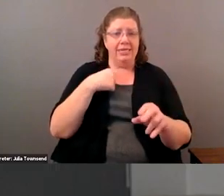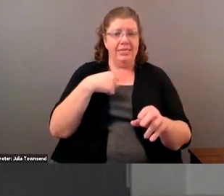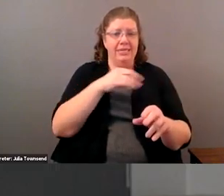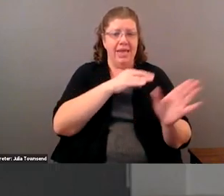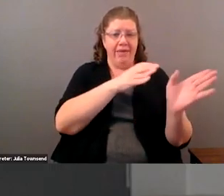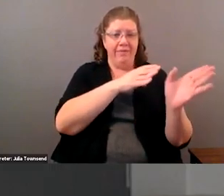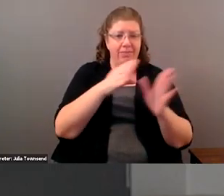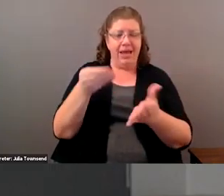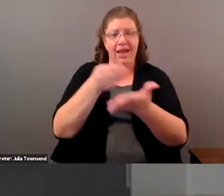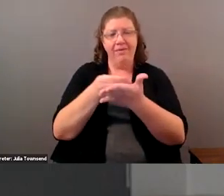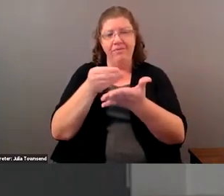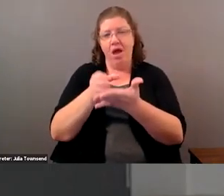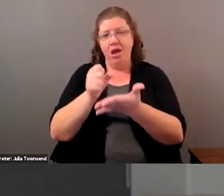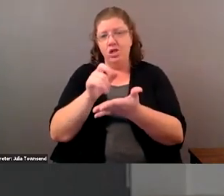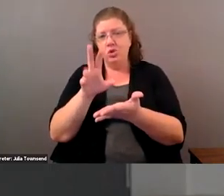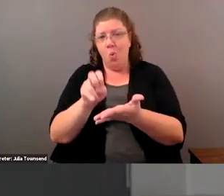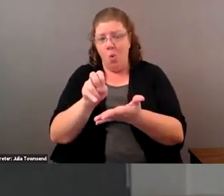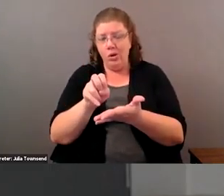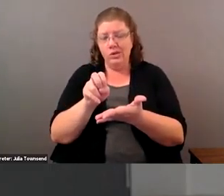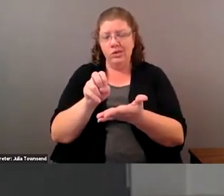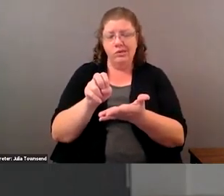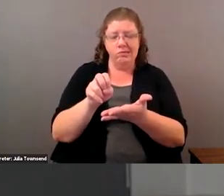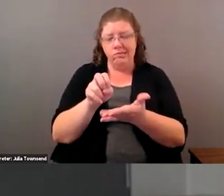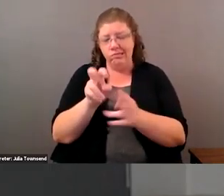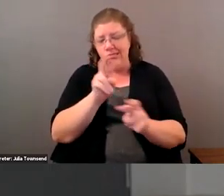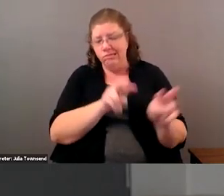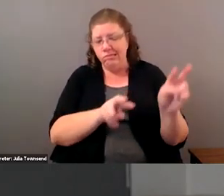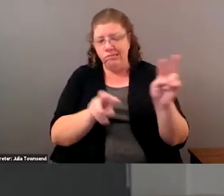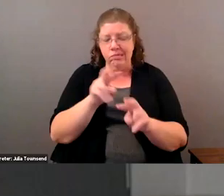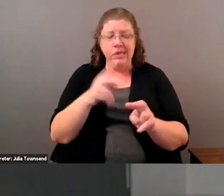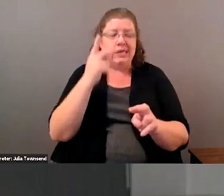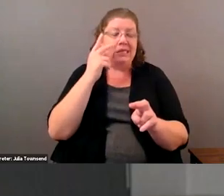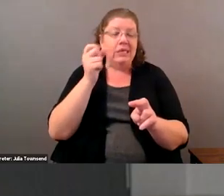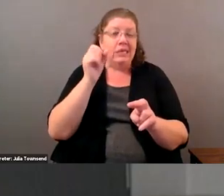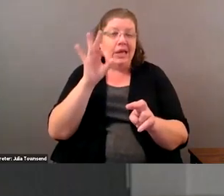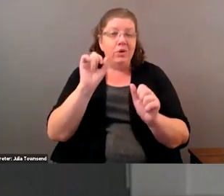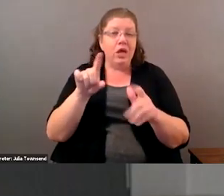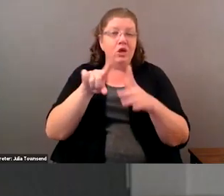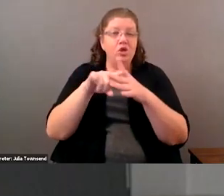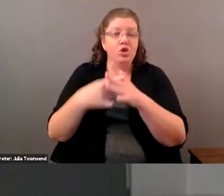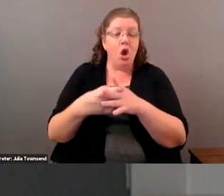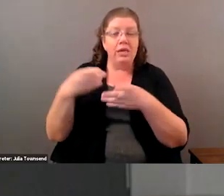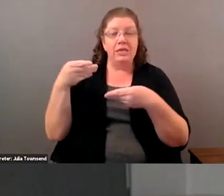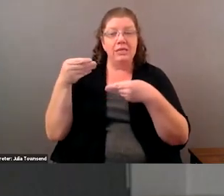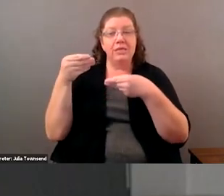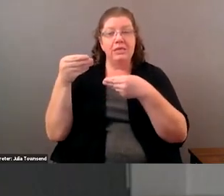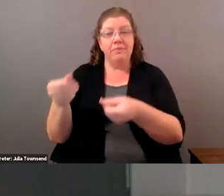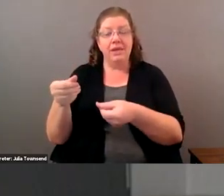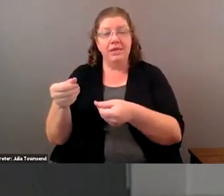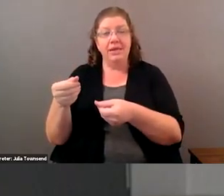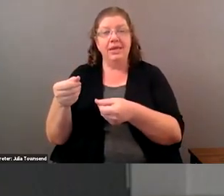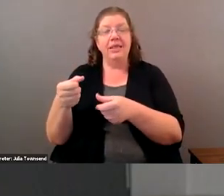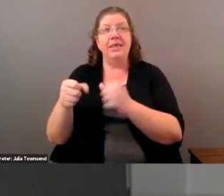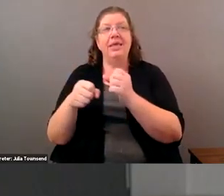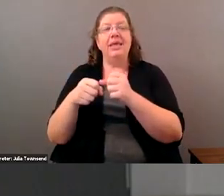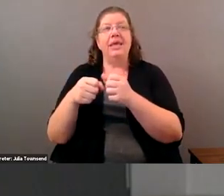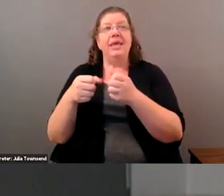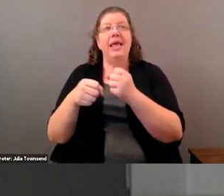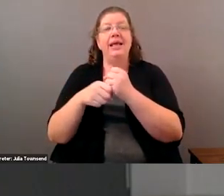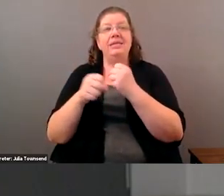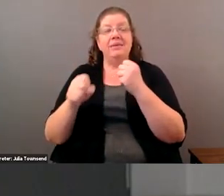pregunto si sería mejor ver a las de financiamiento y ver